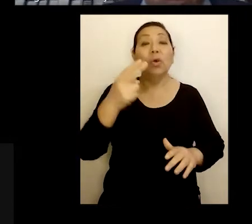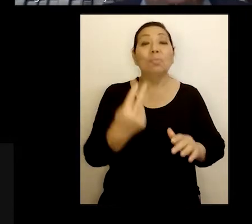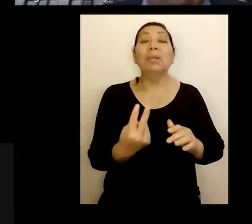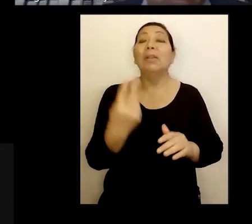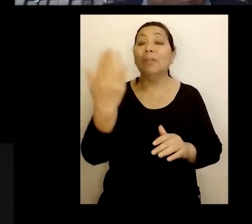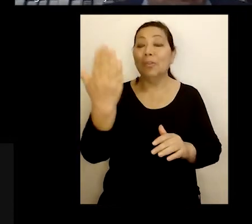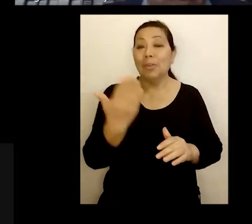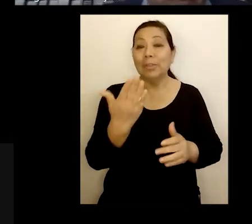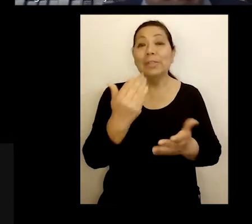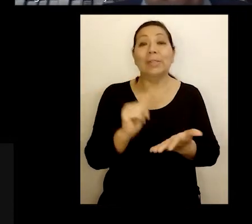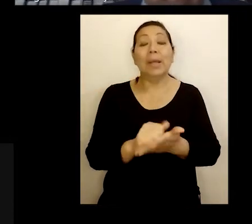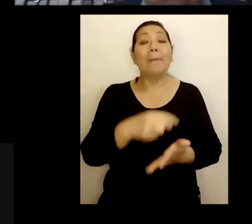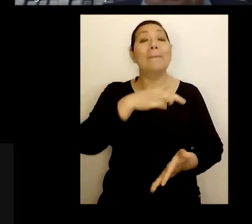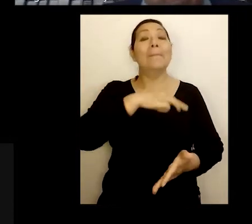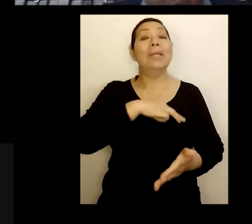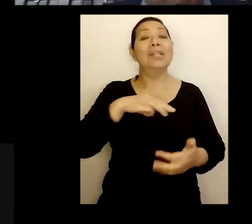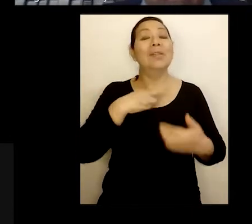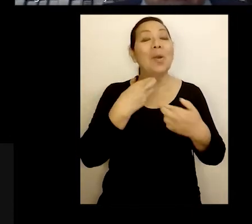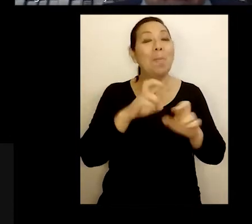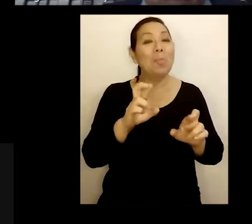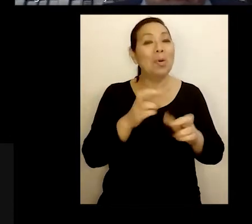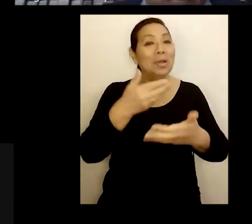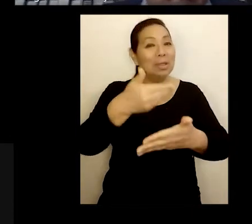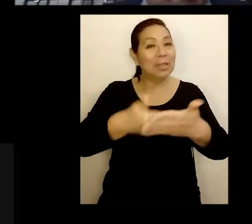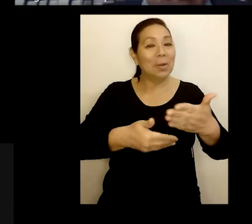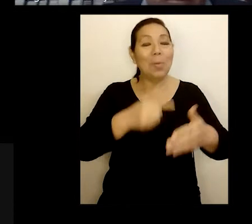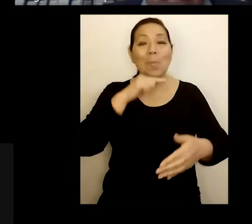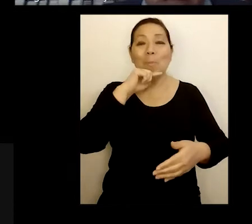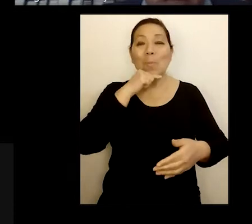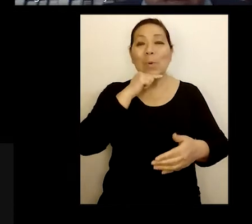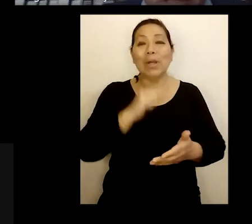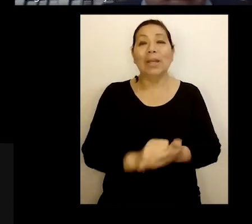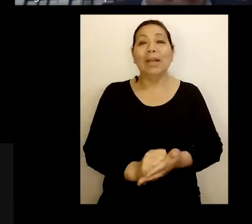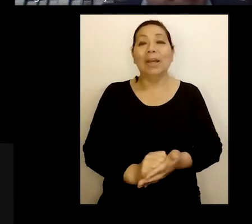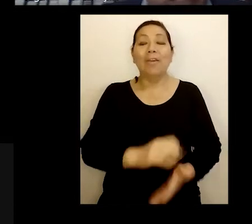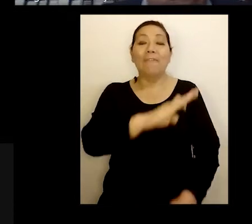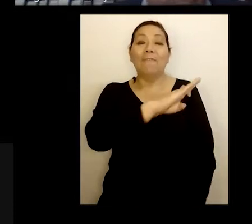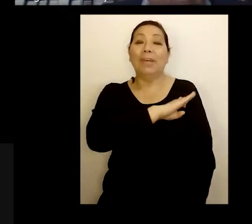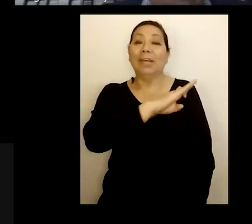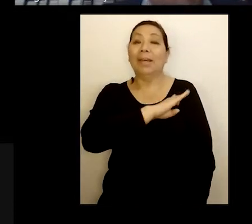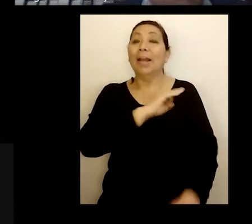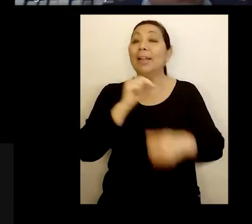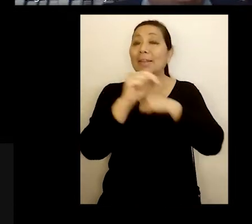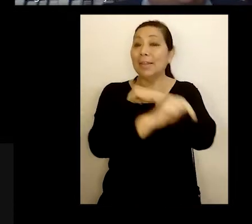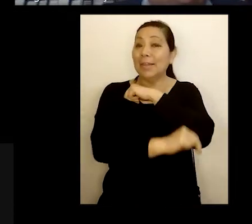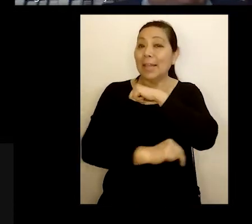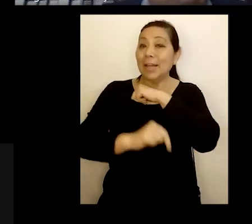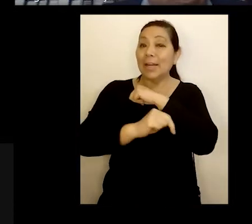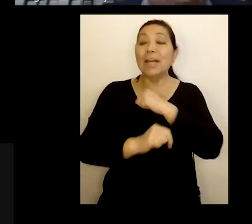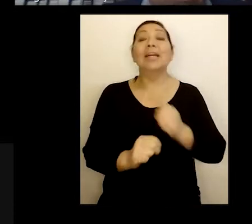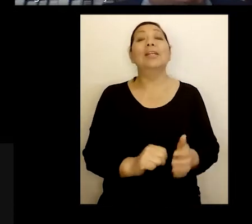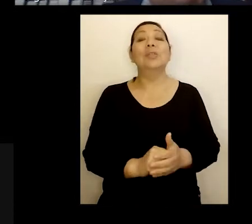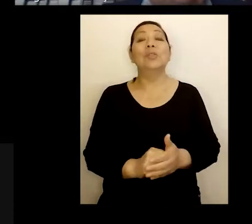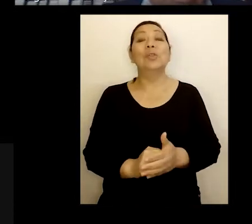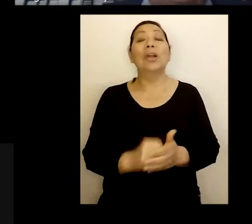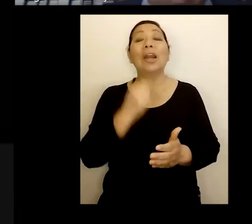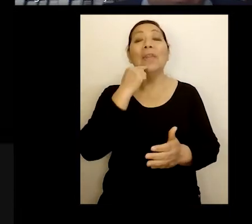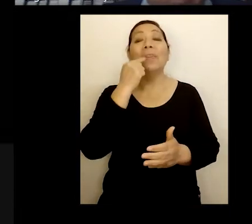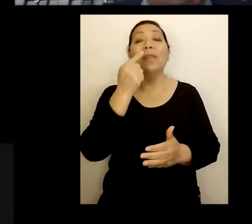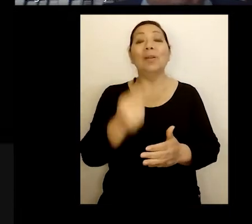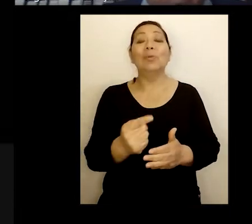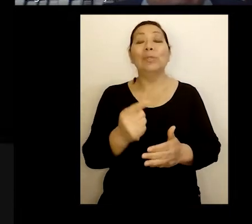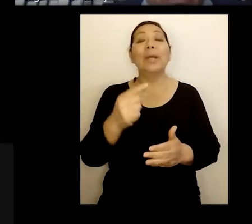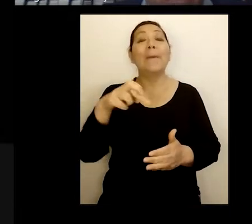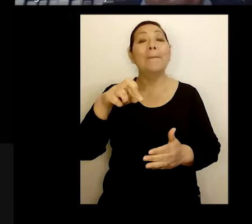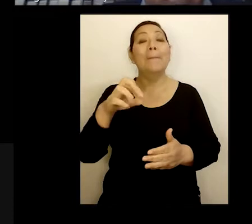816-2002 del Ministerio Público, expedido por la señora fiscal de la Nación, convalidó la denuncia